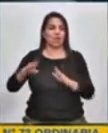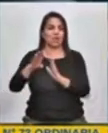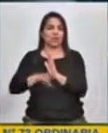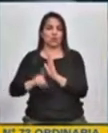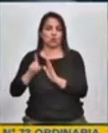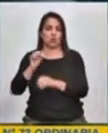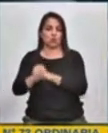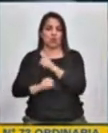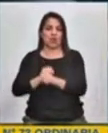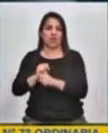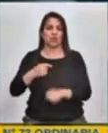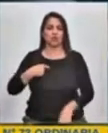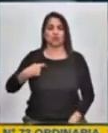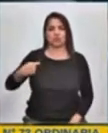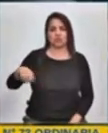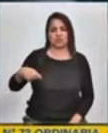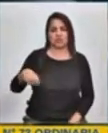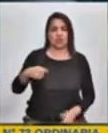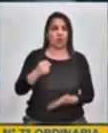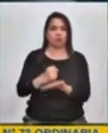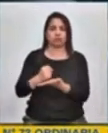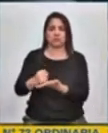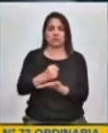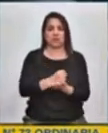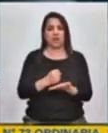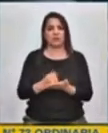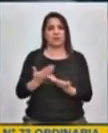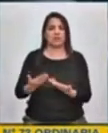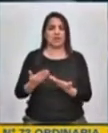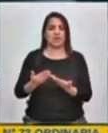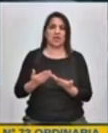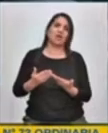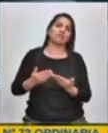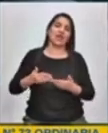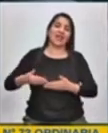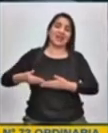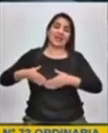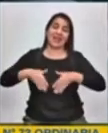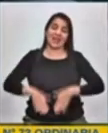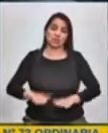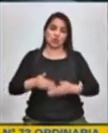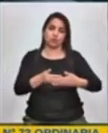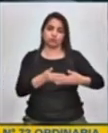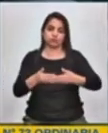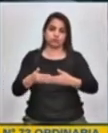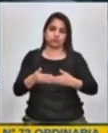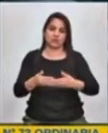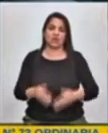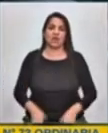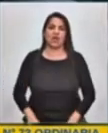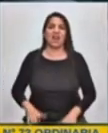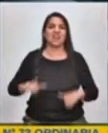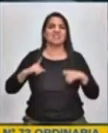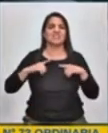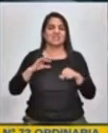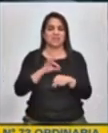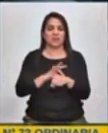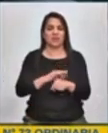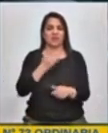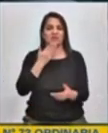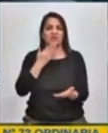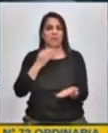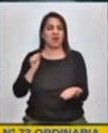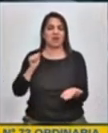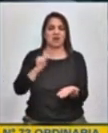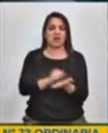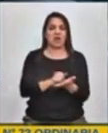el postnatal parental, sino que también nos tocaba ver todo lo que era regulación, apelaciones de las licencias